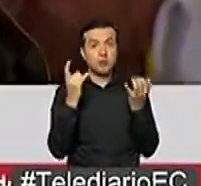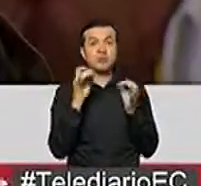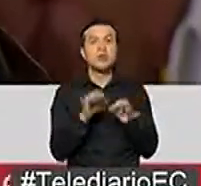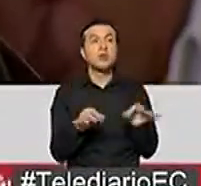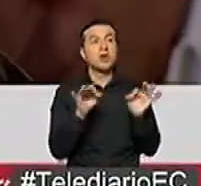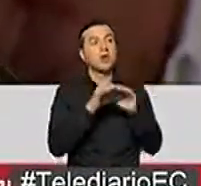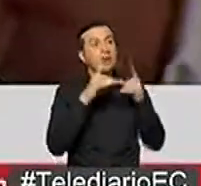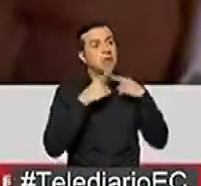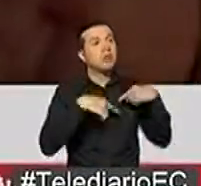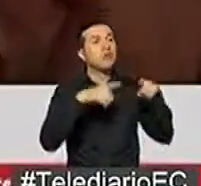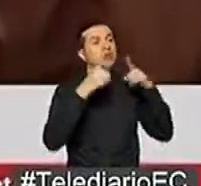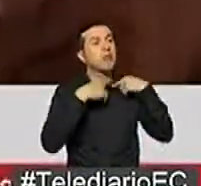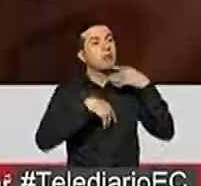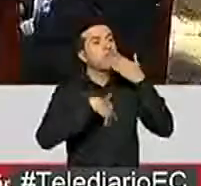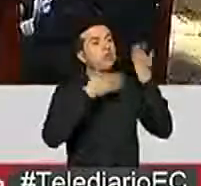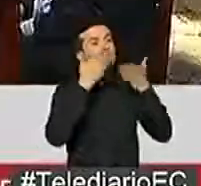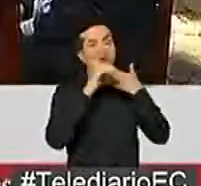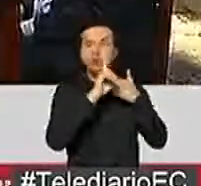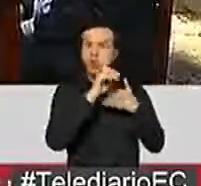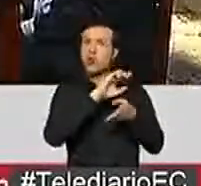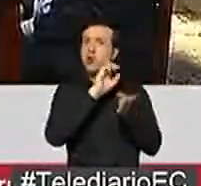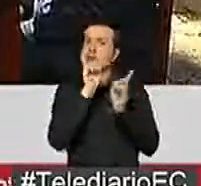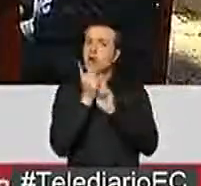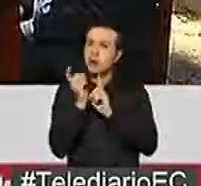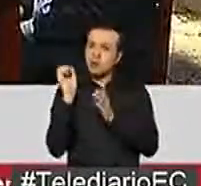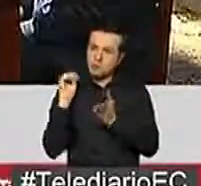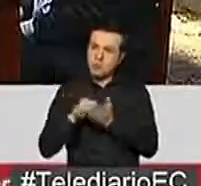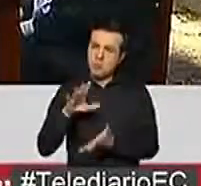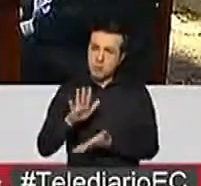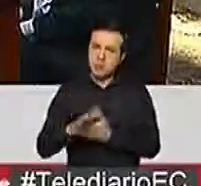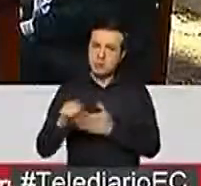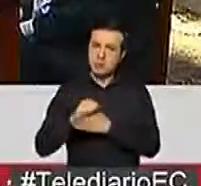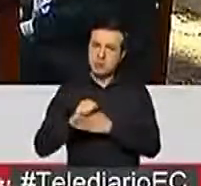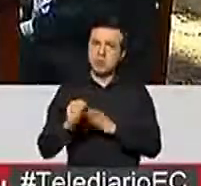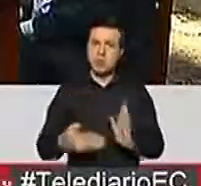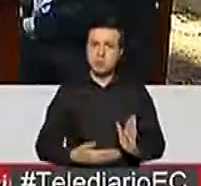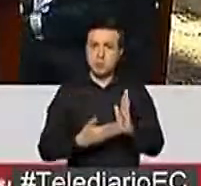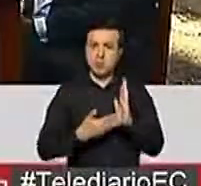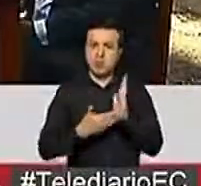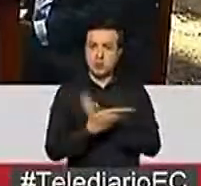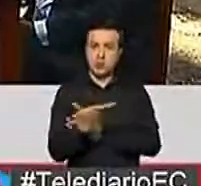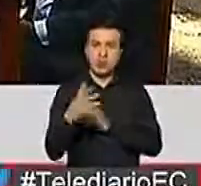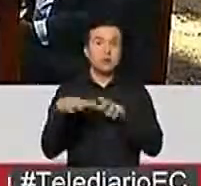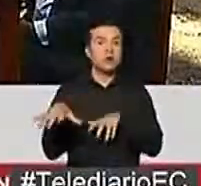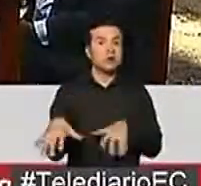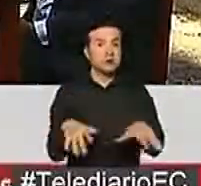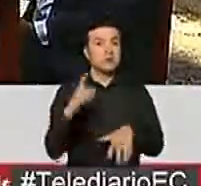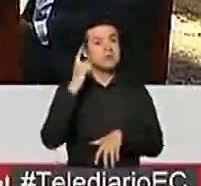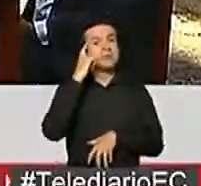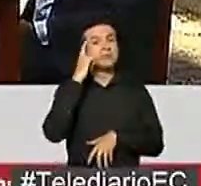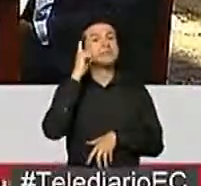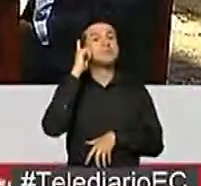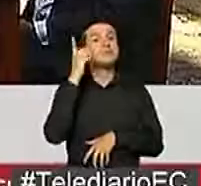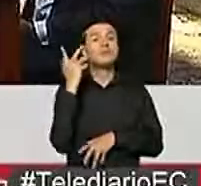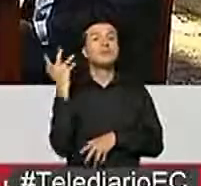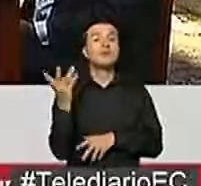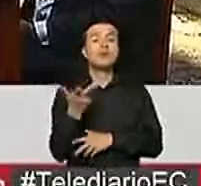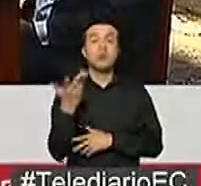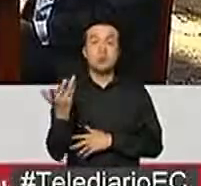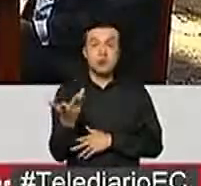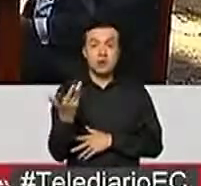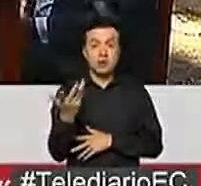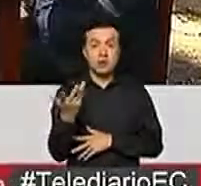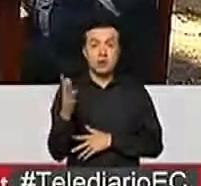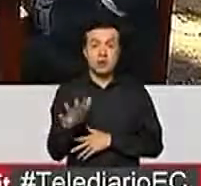de las declaraciones a las acciones. Si nosotros necesitamos un referente para nuestras acciones, creo que el referente se encuentra